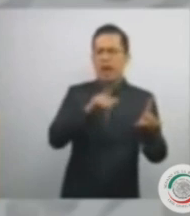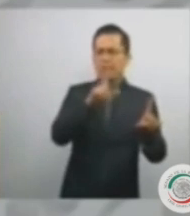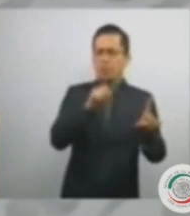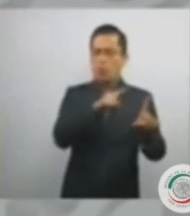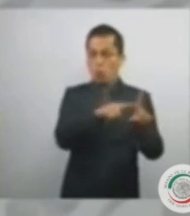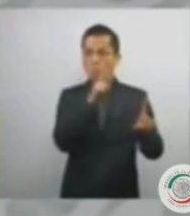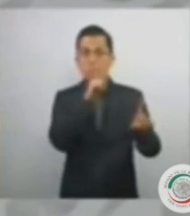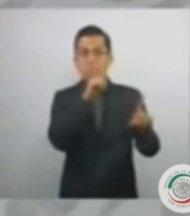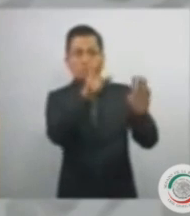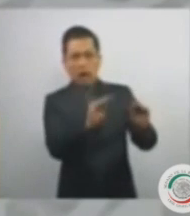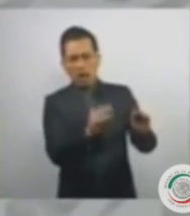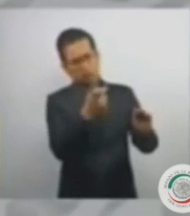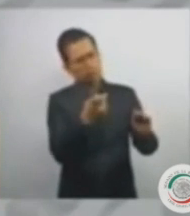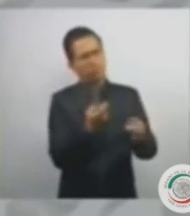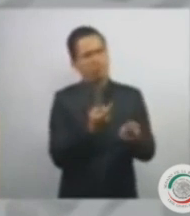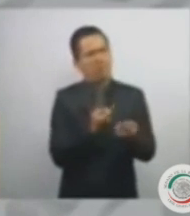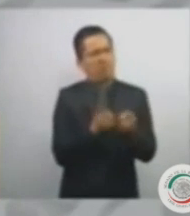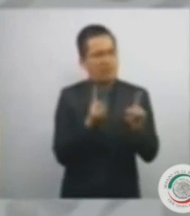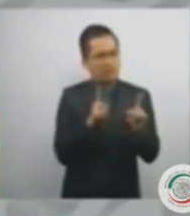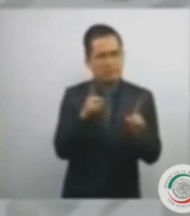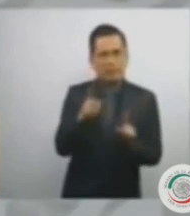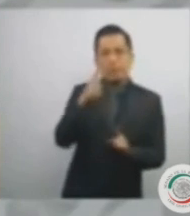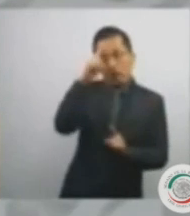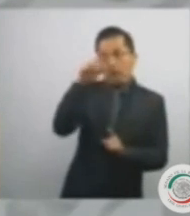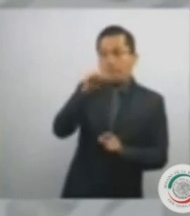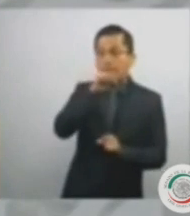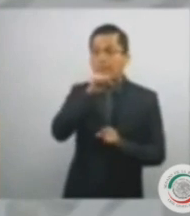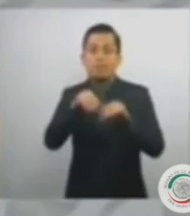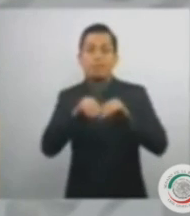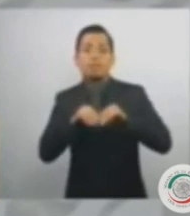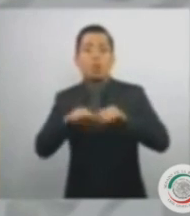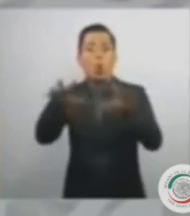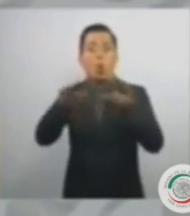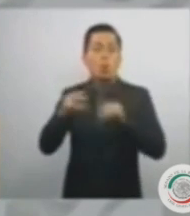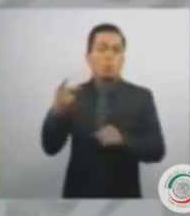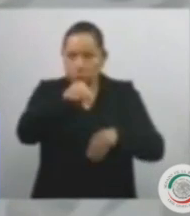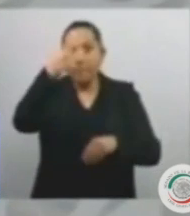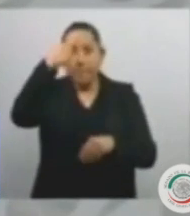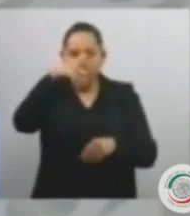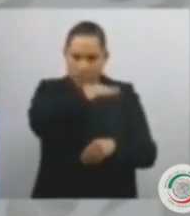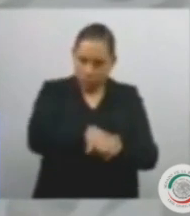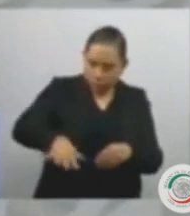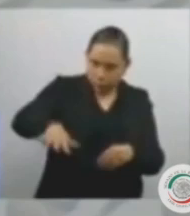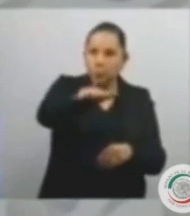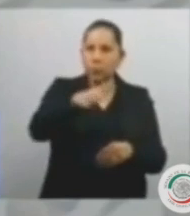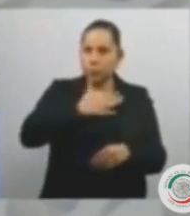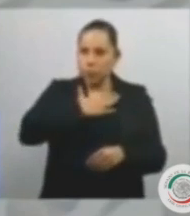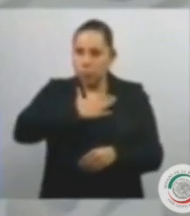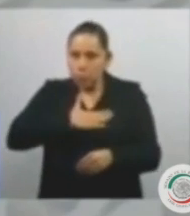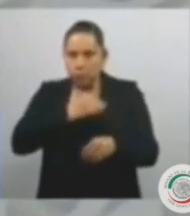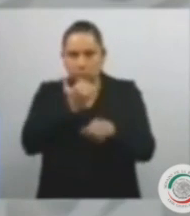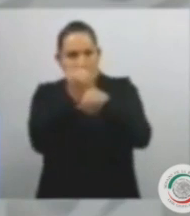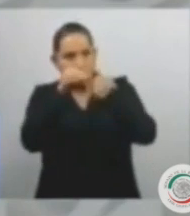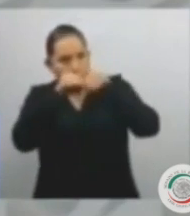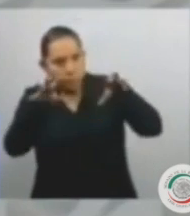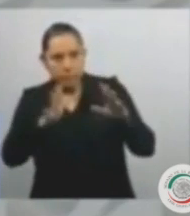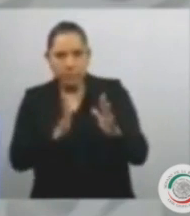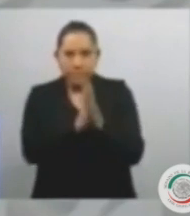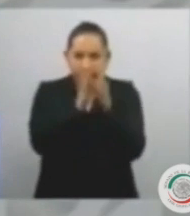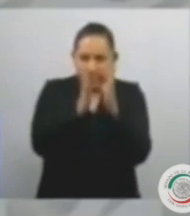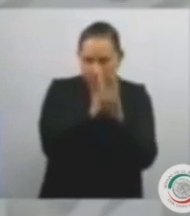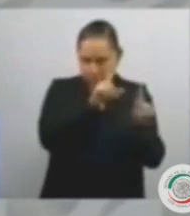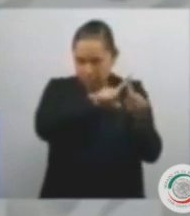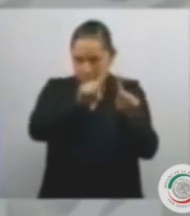muy diferentes. López Obrador tiene una comunicación abierta con el pueblo. Porque se da en el contexto de una campaña